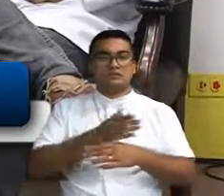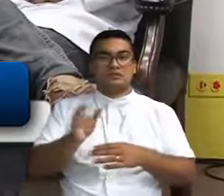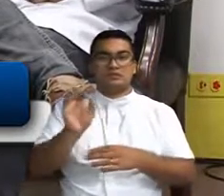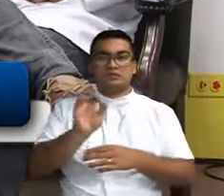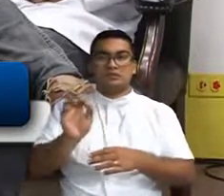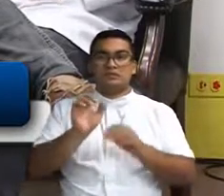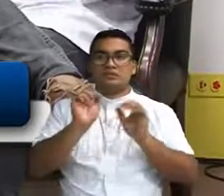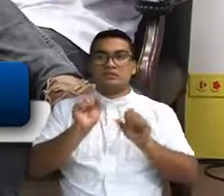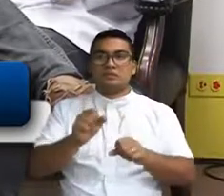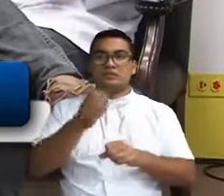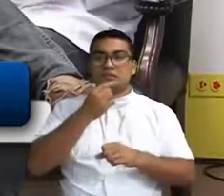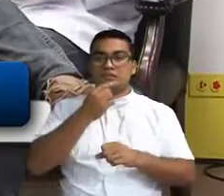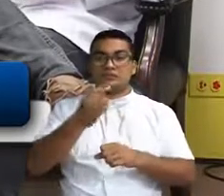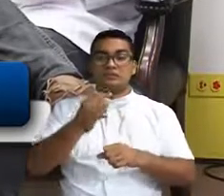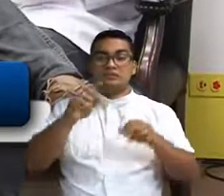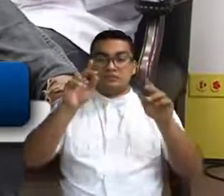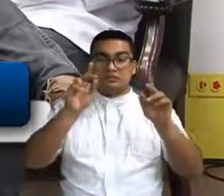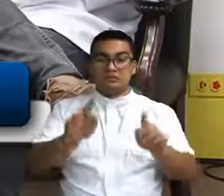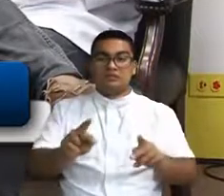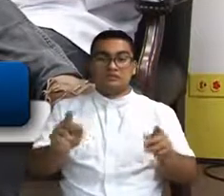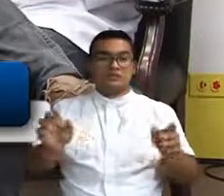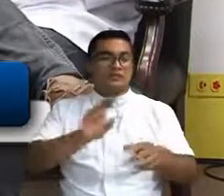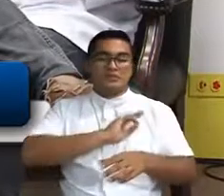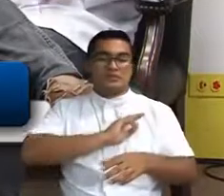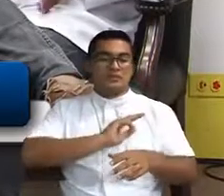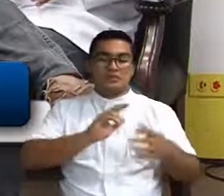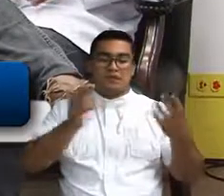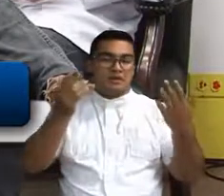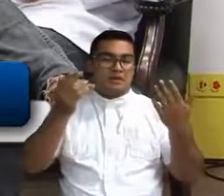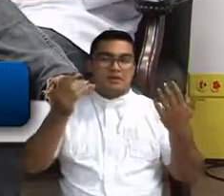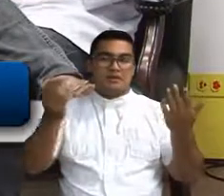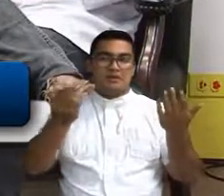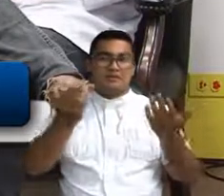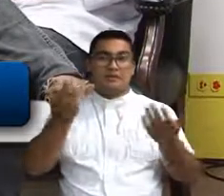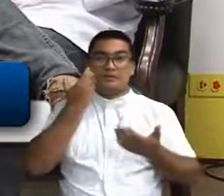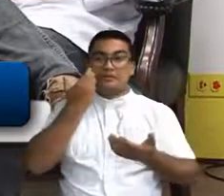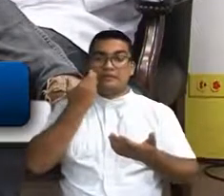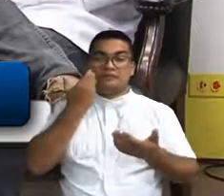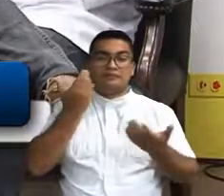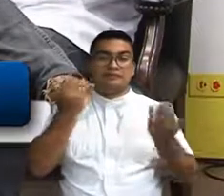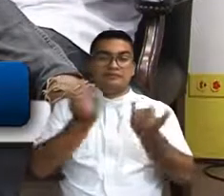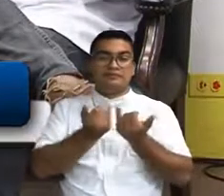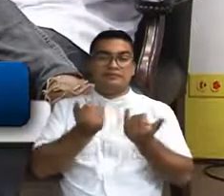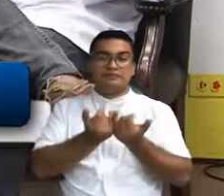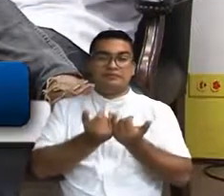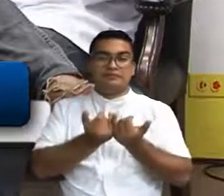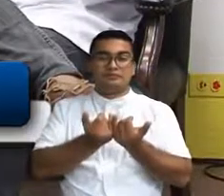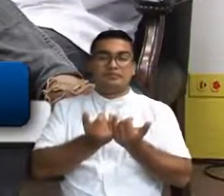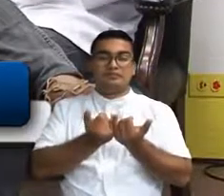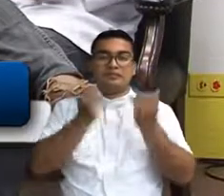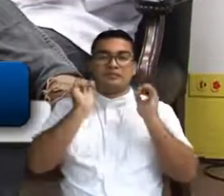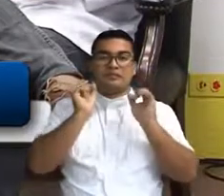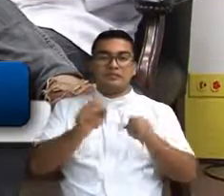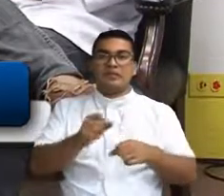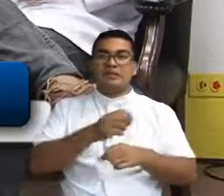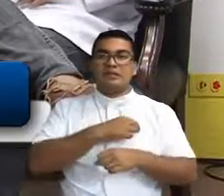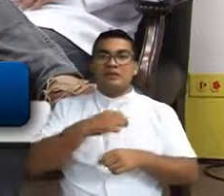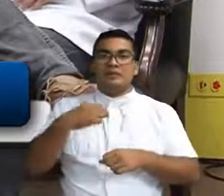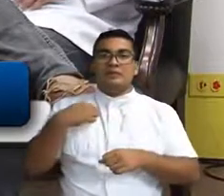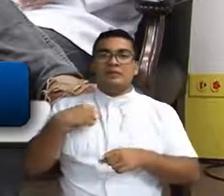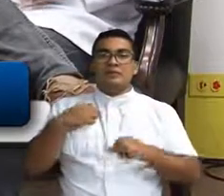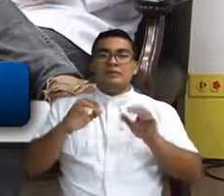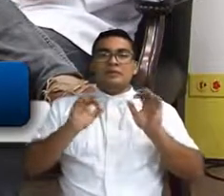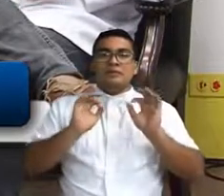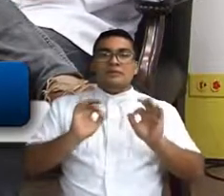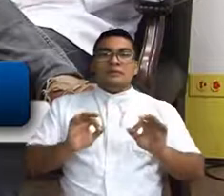que lo podemos ver en una persona que no tenga este tipo de situaciones que estén sobrellevándola. Entonces